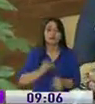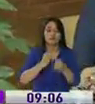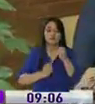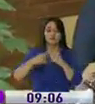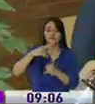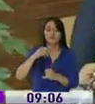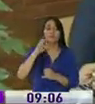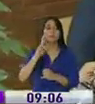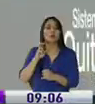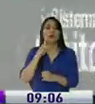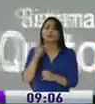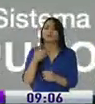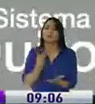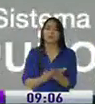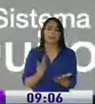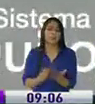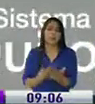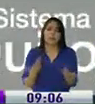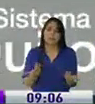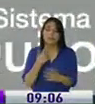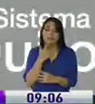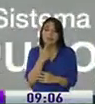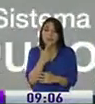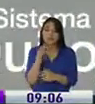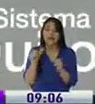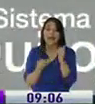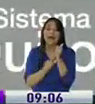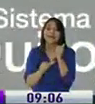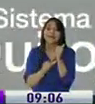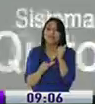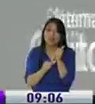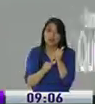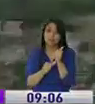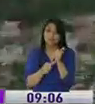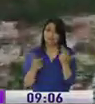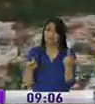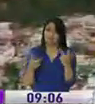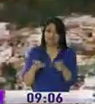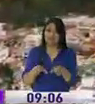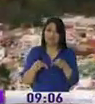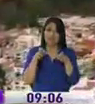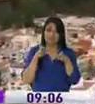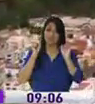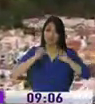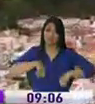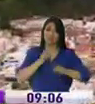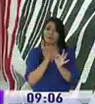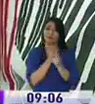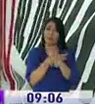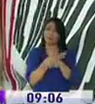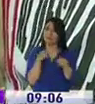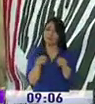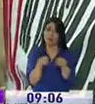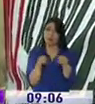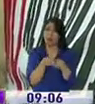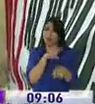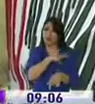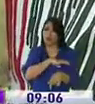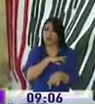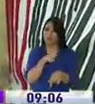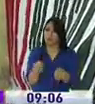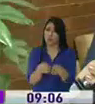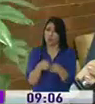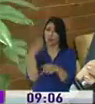tendrían argumento, pues a su criterio, un asesor externo no estaría autorizado para ejecutar funciones de las autoridades